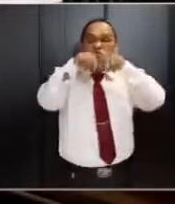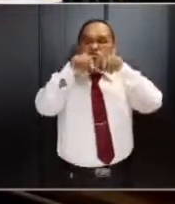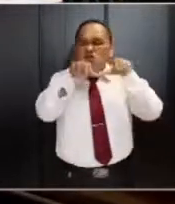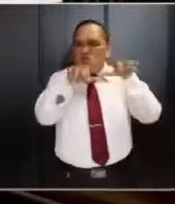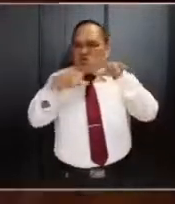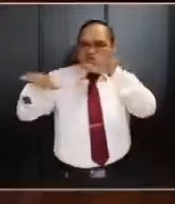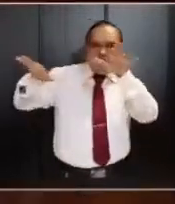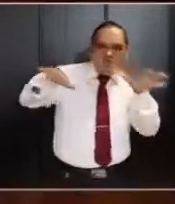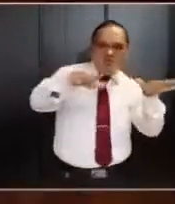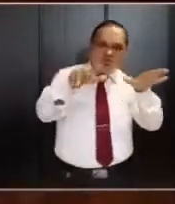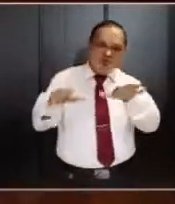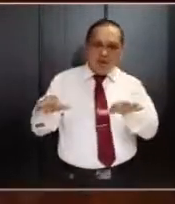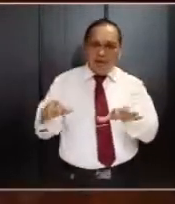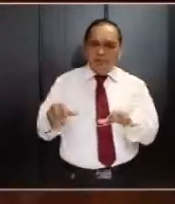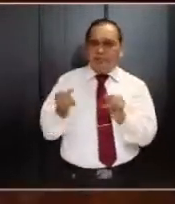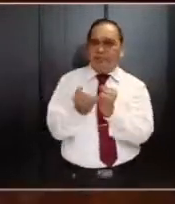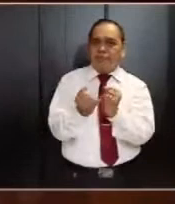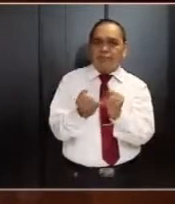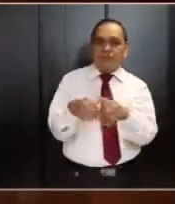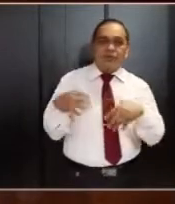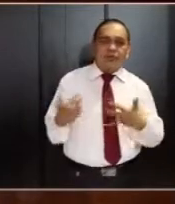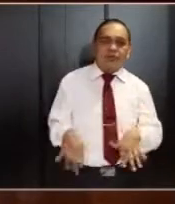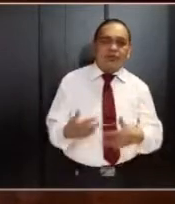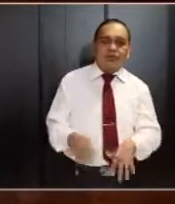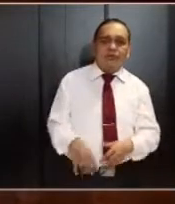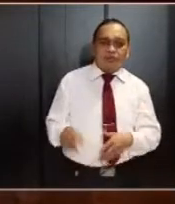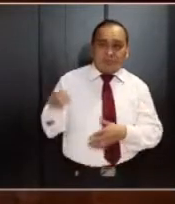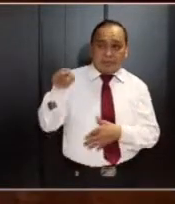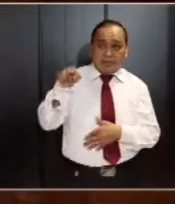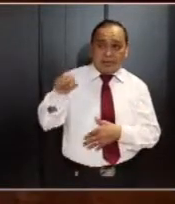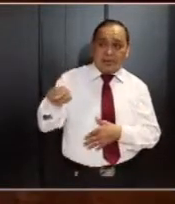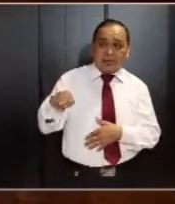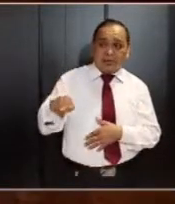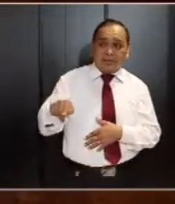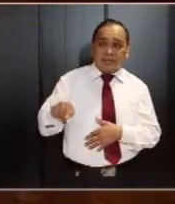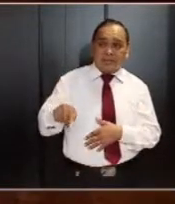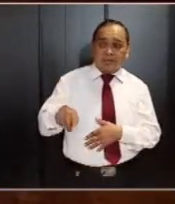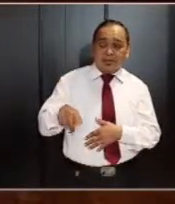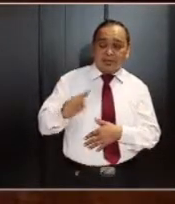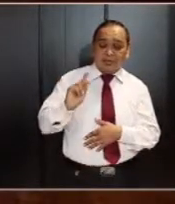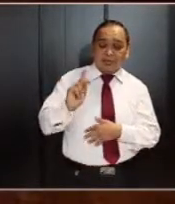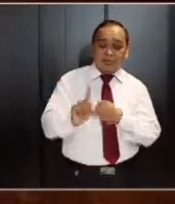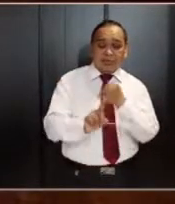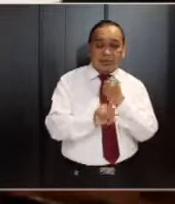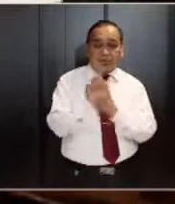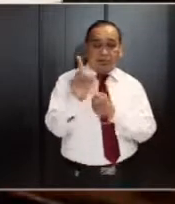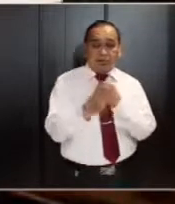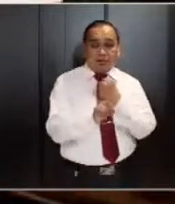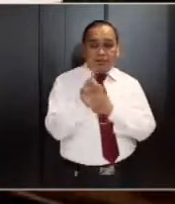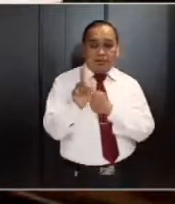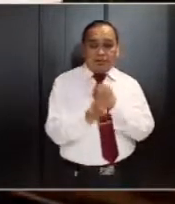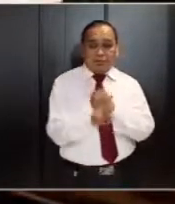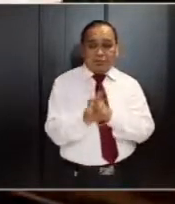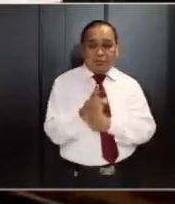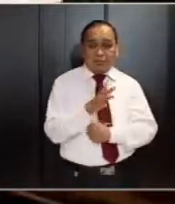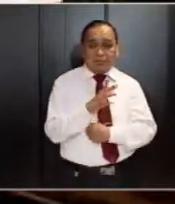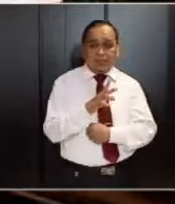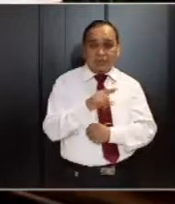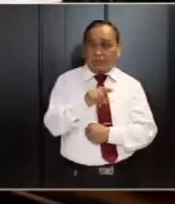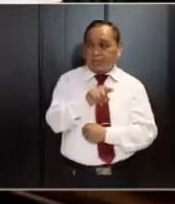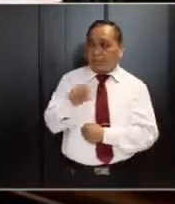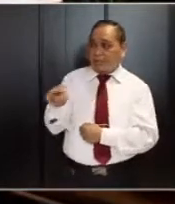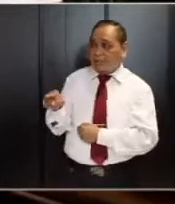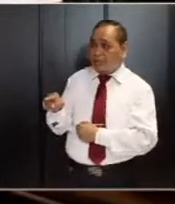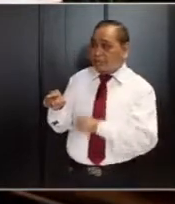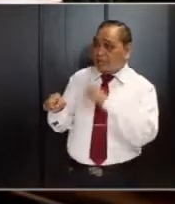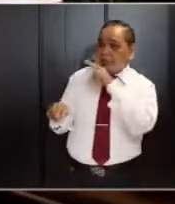te salían, ¿no? Ya lo que se había gestado en esa sociedad, porque no se preocuparon ni siquiera por limpiarlas. Pero sí, tú